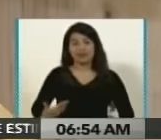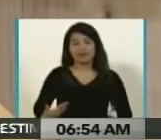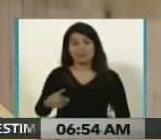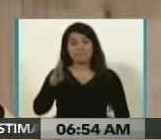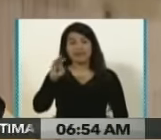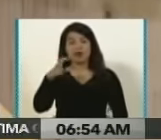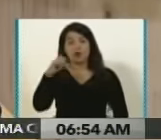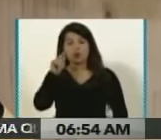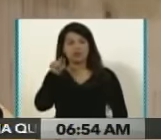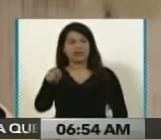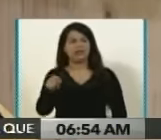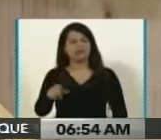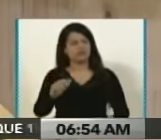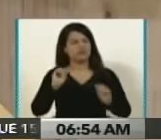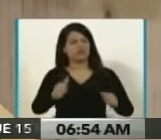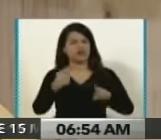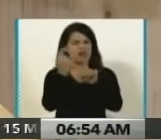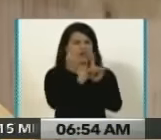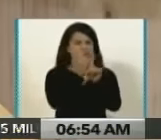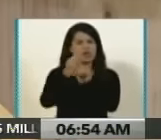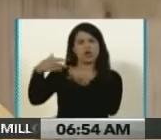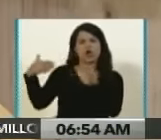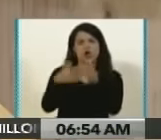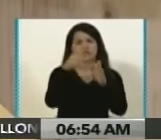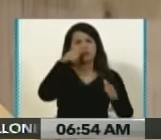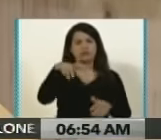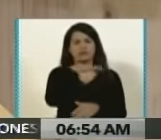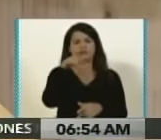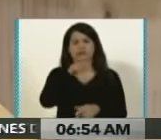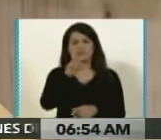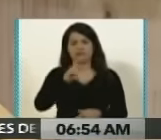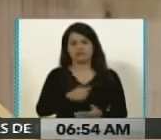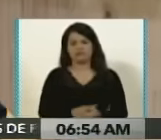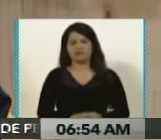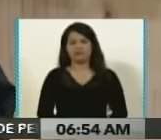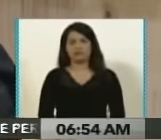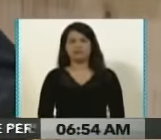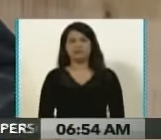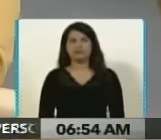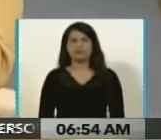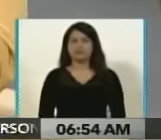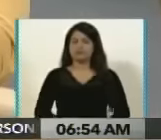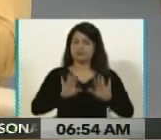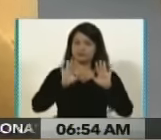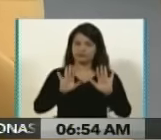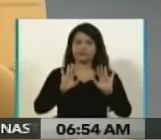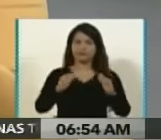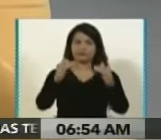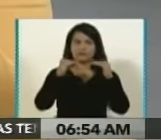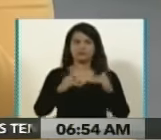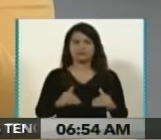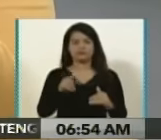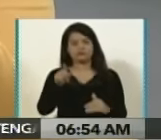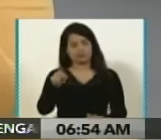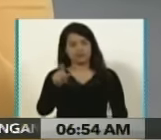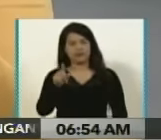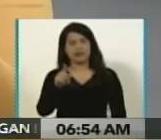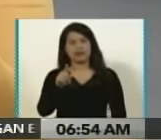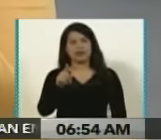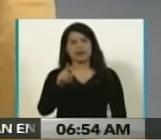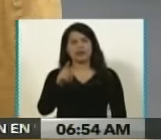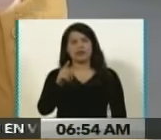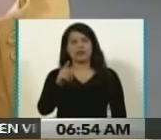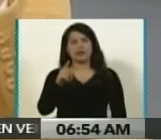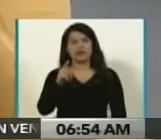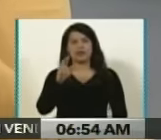popular. Y eso va a conducir a la lucha armada. Ahora, ese tema histórico importante en